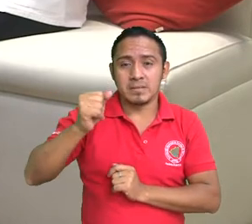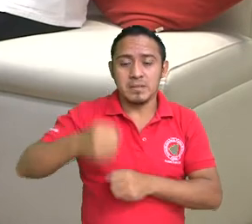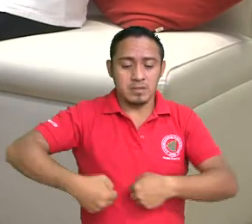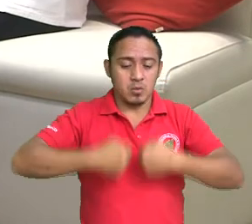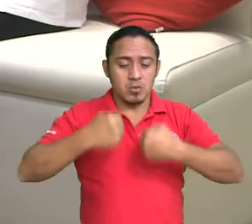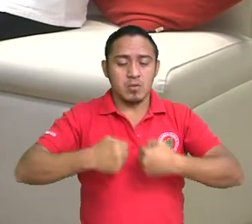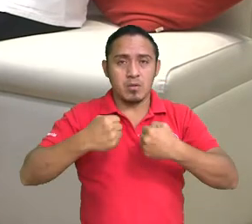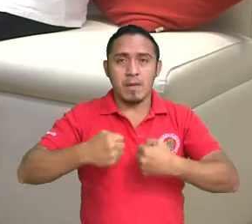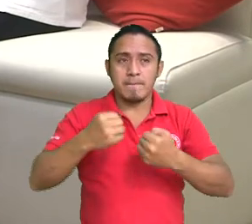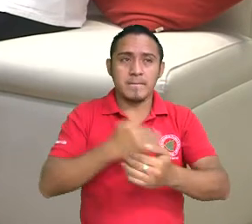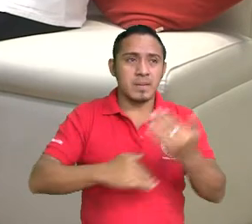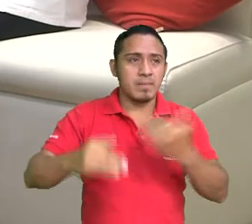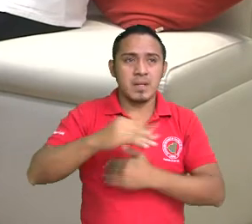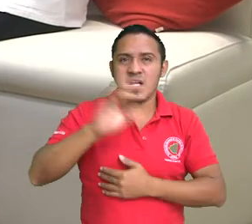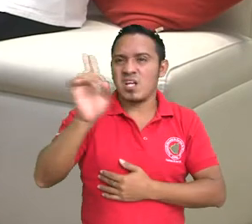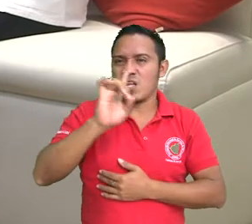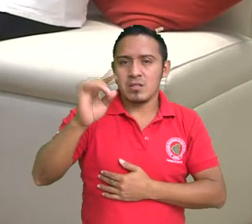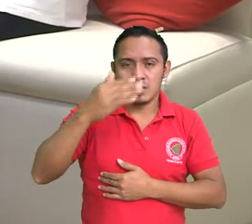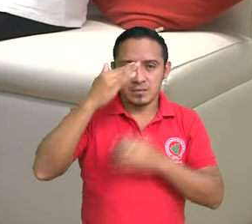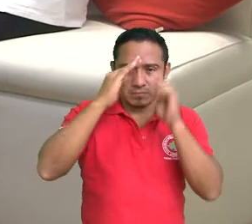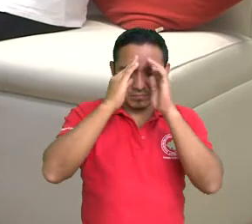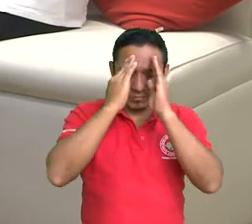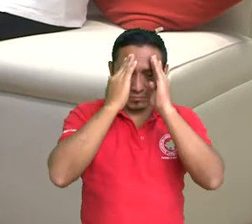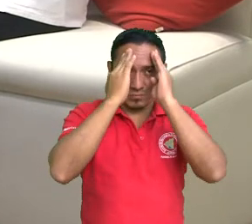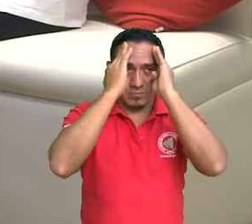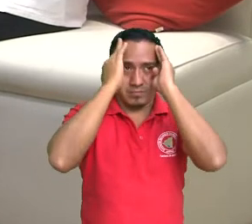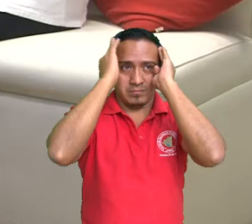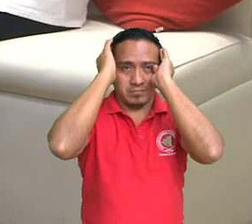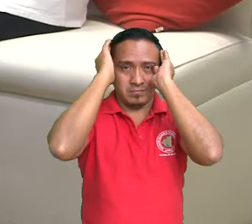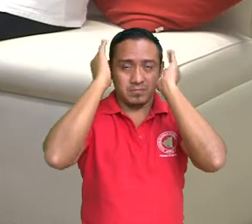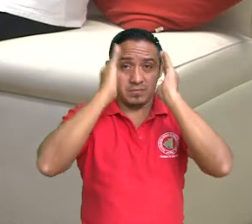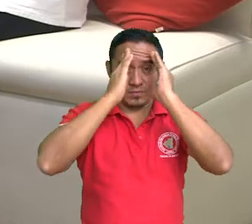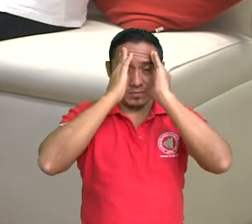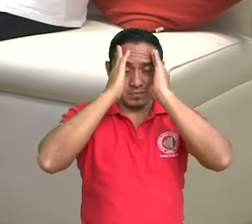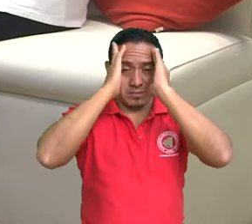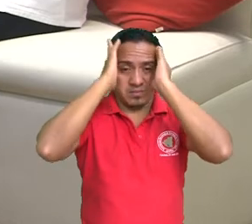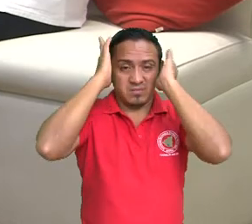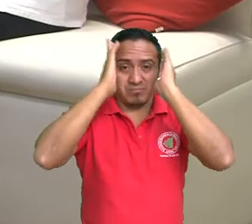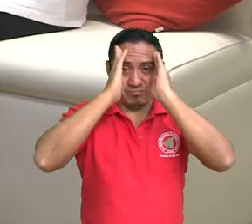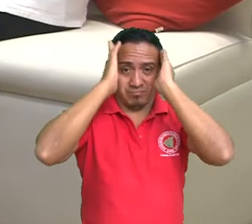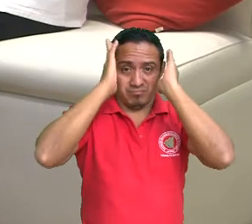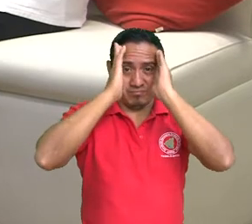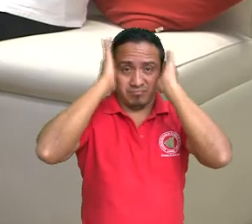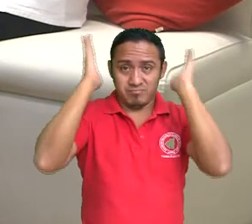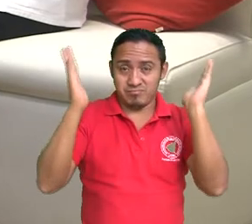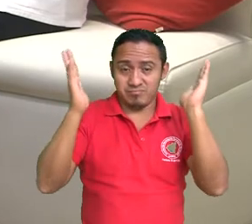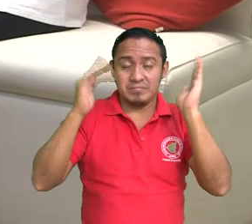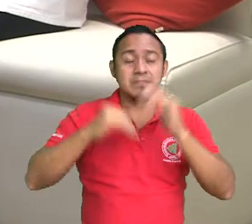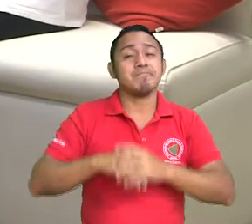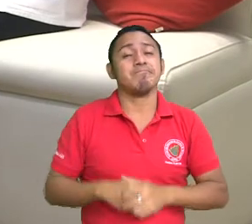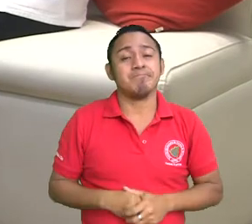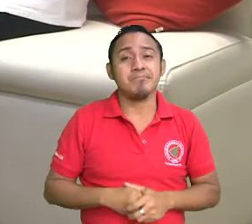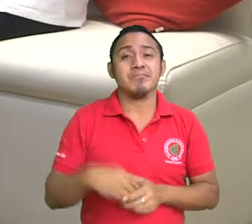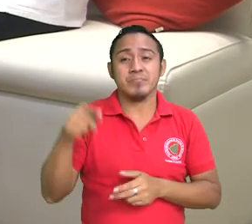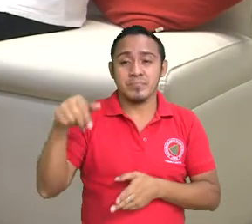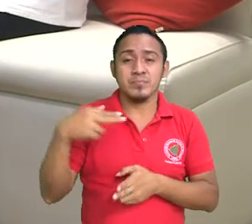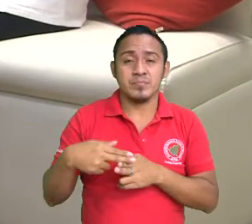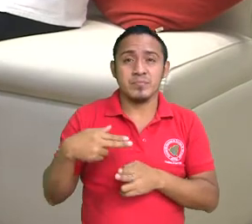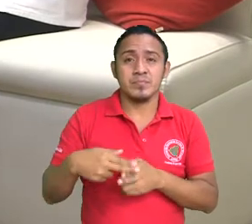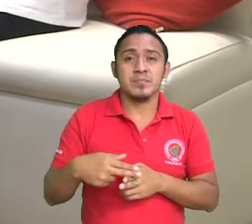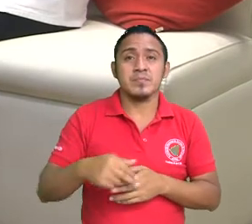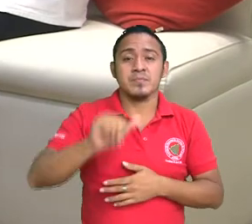varón. En el varón. Sucede en la parte de esta parte frontal, ¿verdad? La parte frontal. Sí, ese tipo de alopecia se